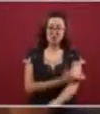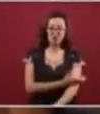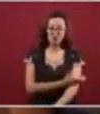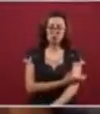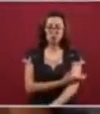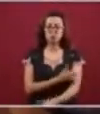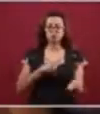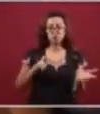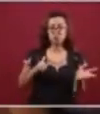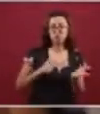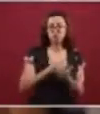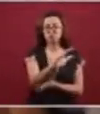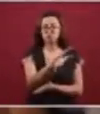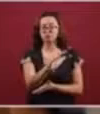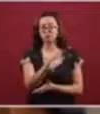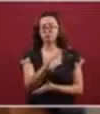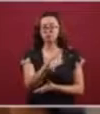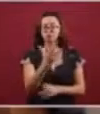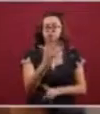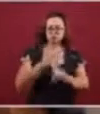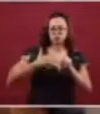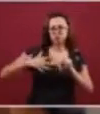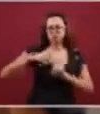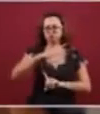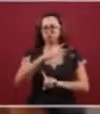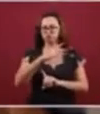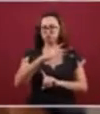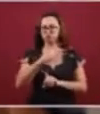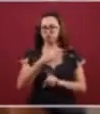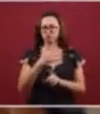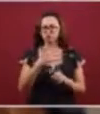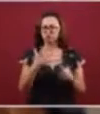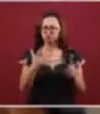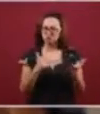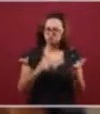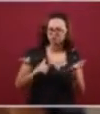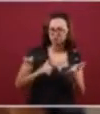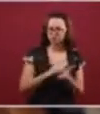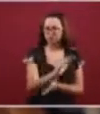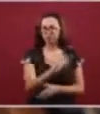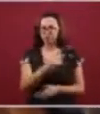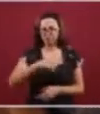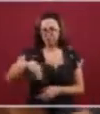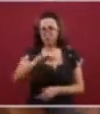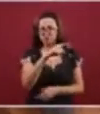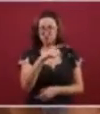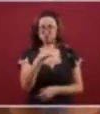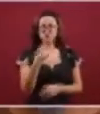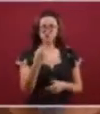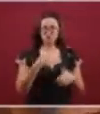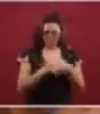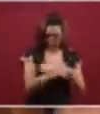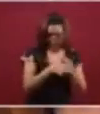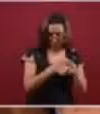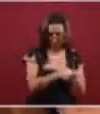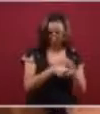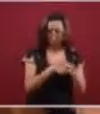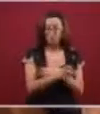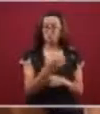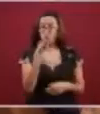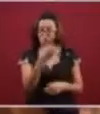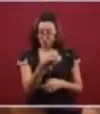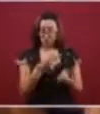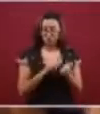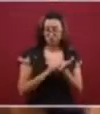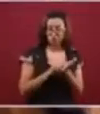sido despedidos y por el contexto que usted dio, ¿los estaría entonces acusando de recibir chayo y por eso es que